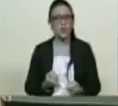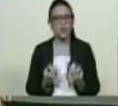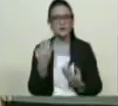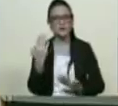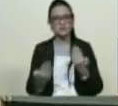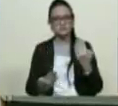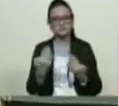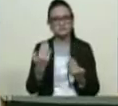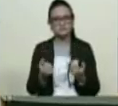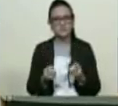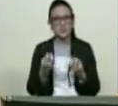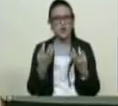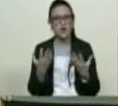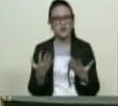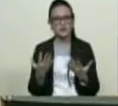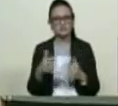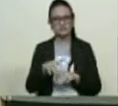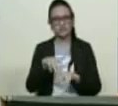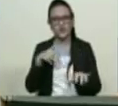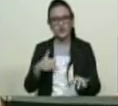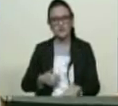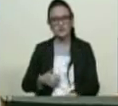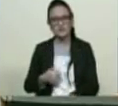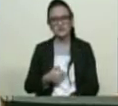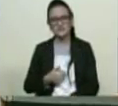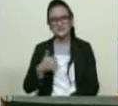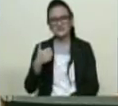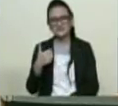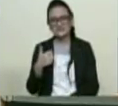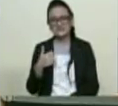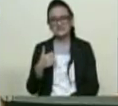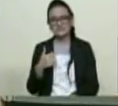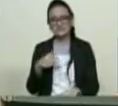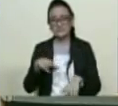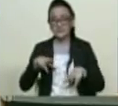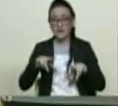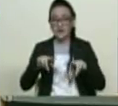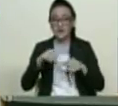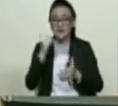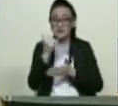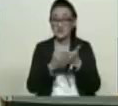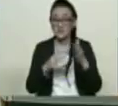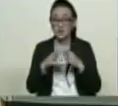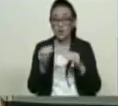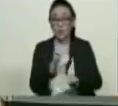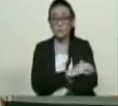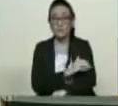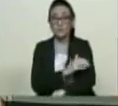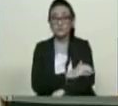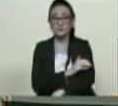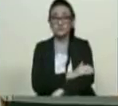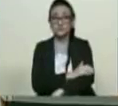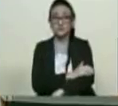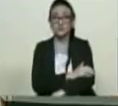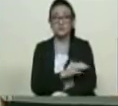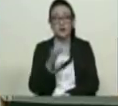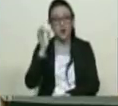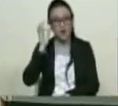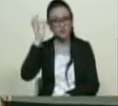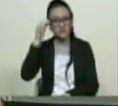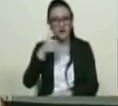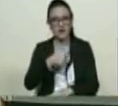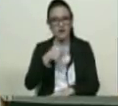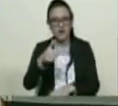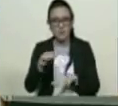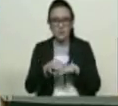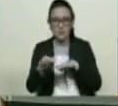y candidatas por decenas y cientos se van a inscribir de todos los partidos de la oposición para ser concejales en los